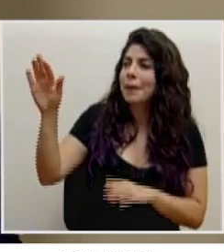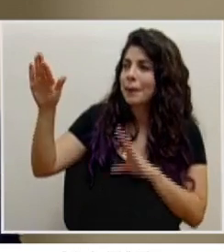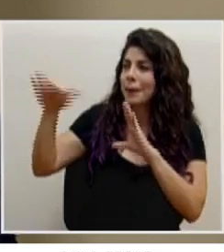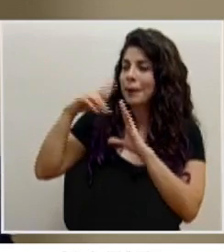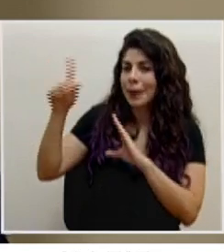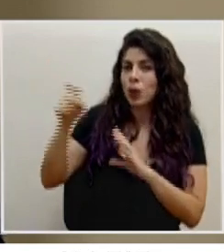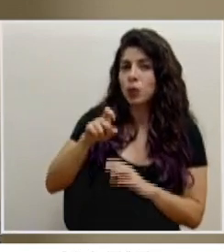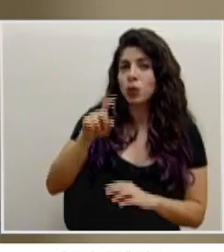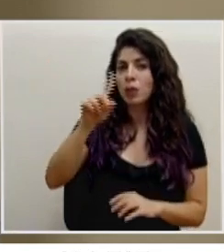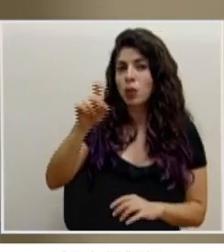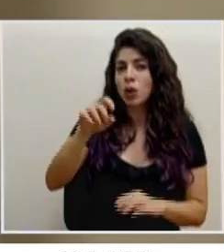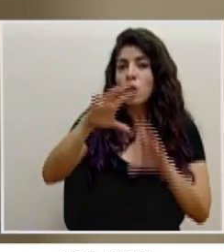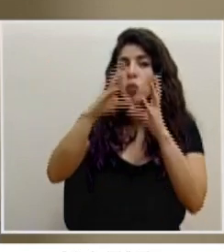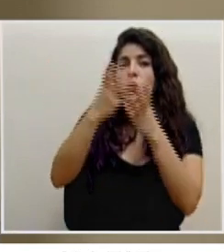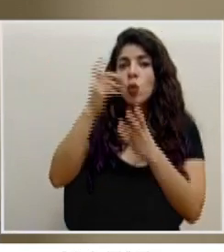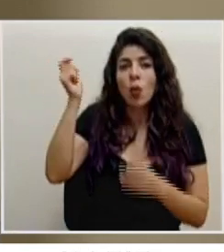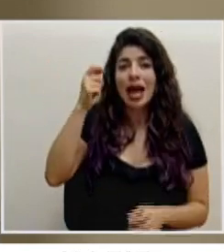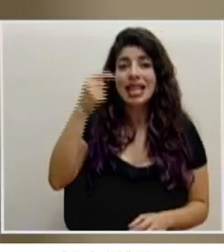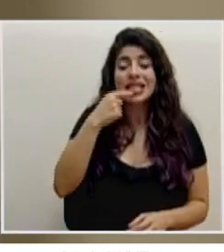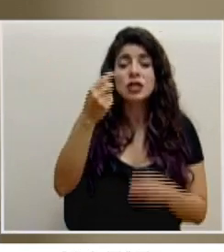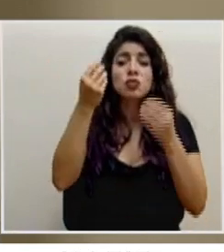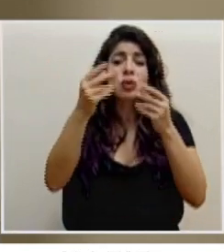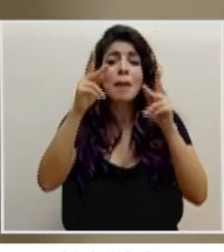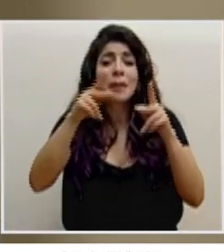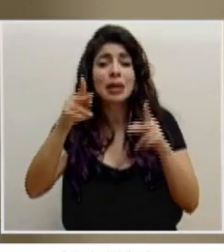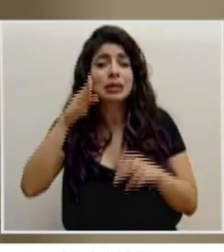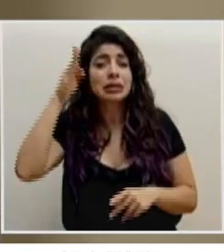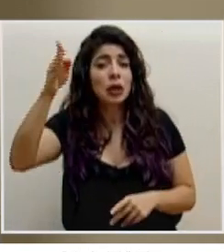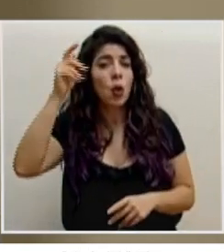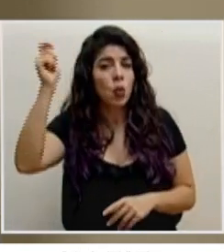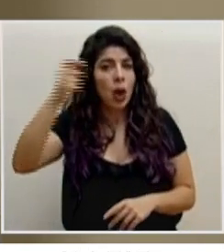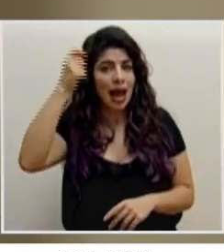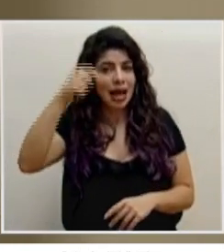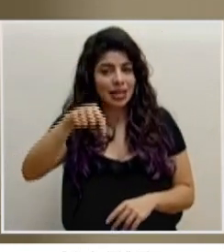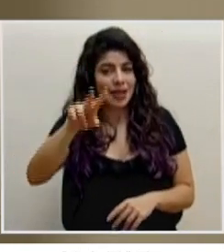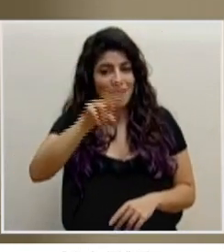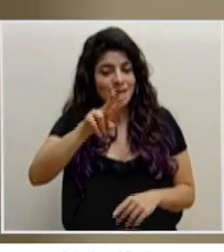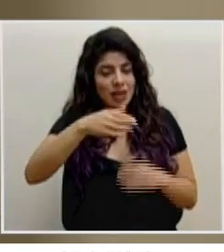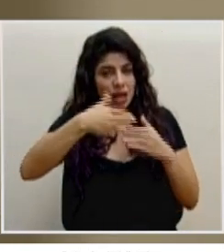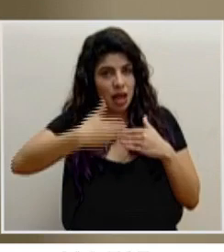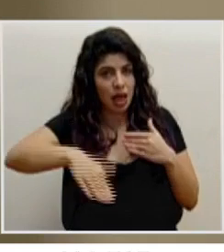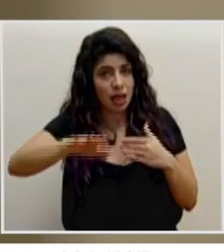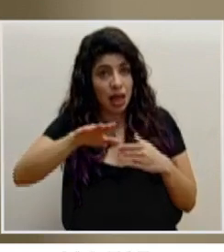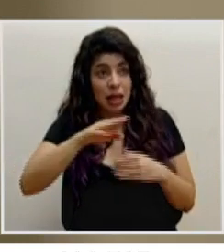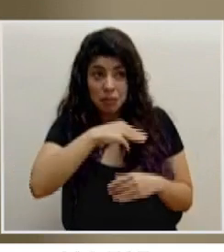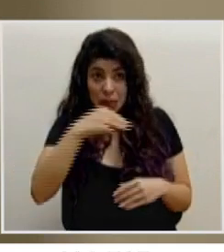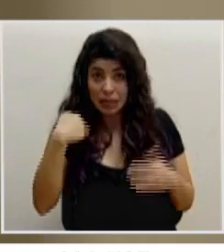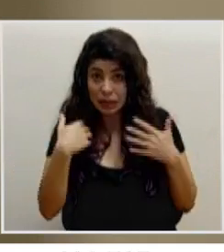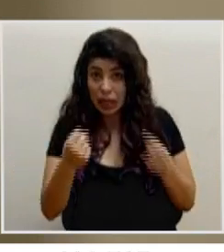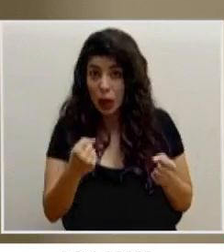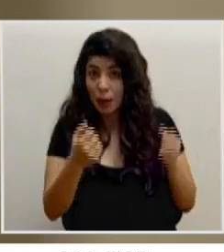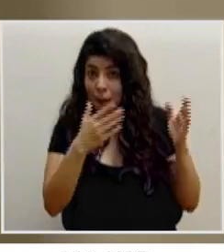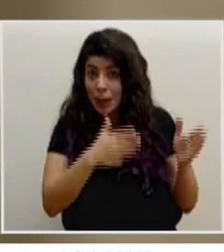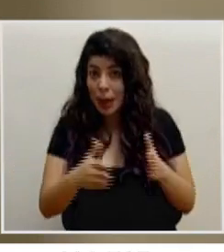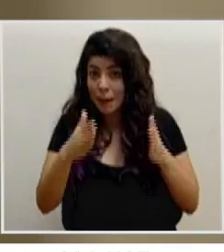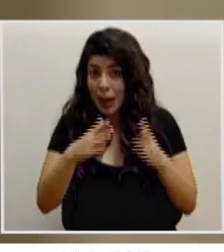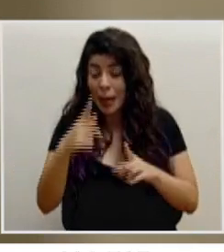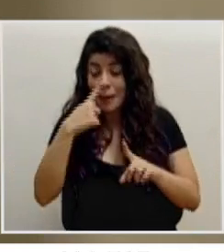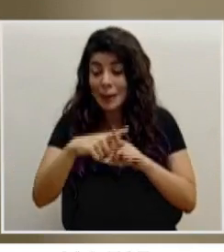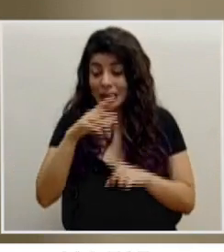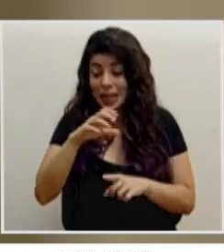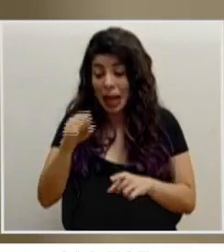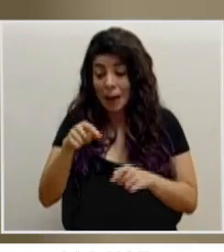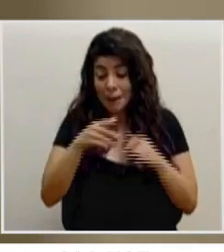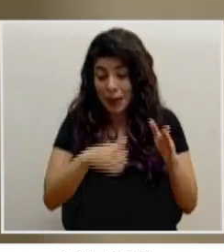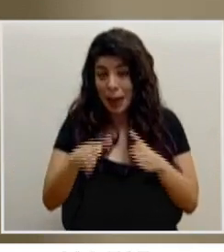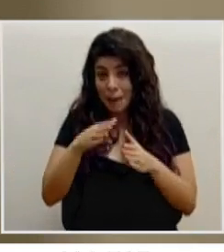consulta Mundo Guanacaste. Muchas personas van a Guanacaste desde este viernes. ¿Está preparado el Ministerio de Salud y la Caja para atender